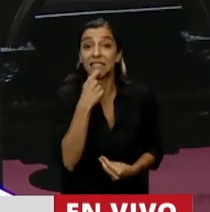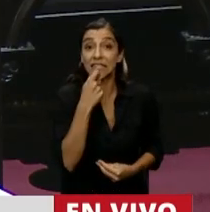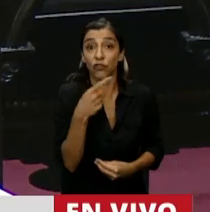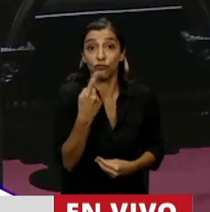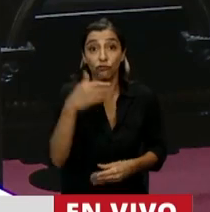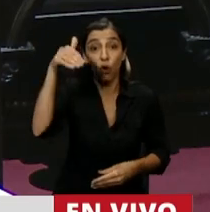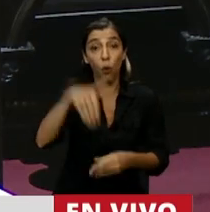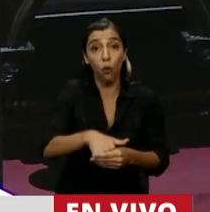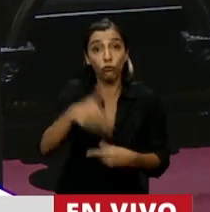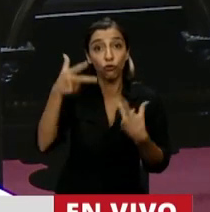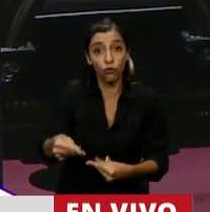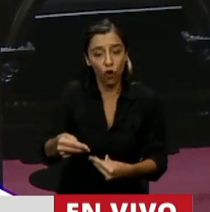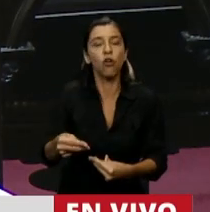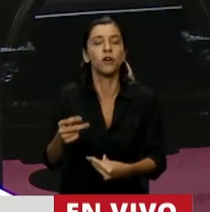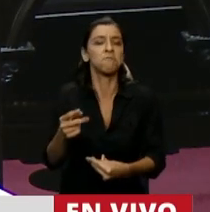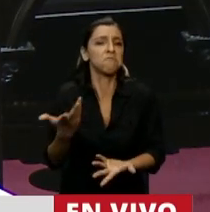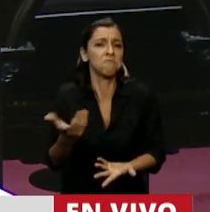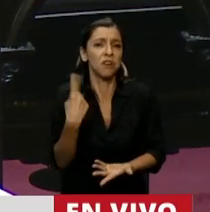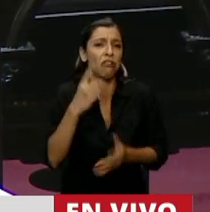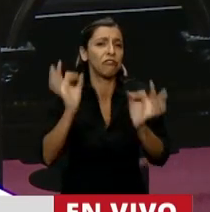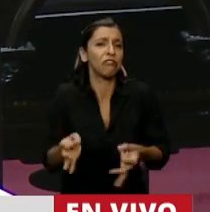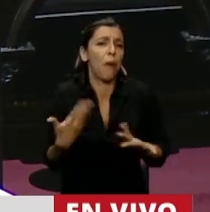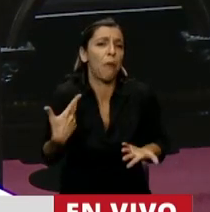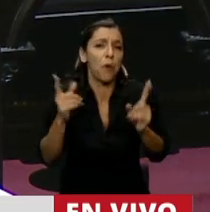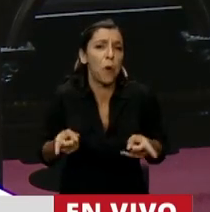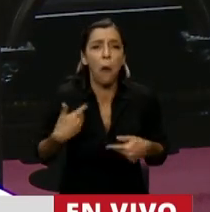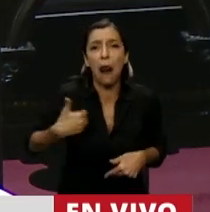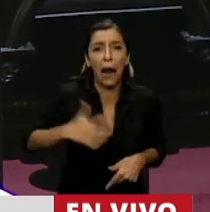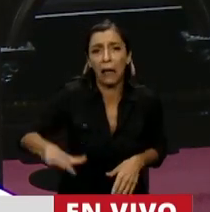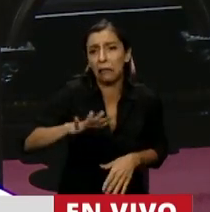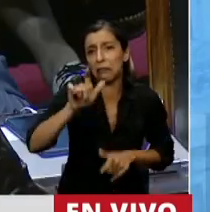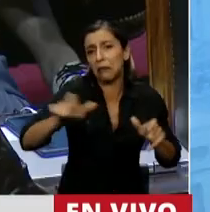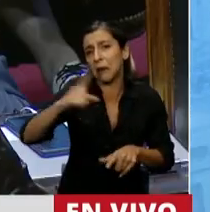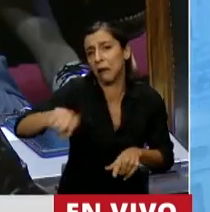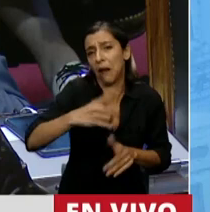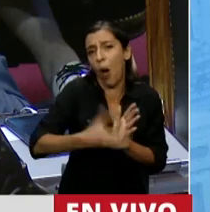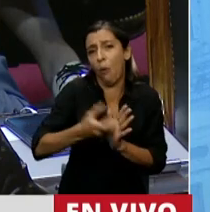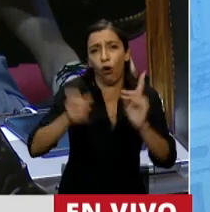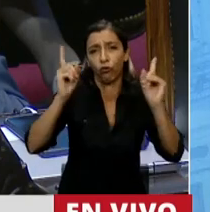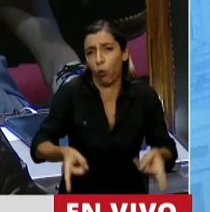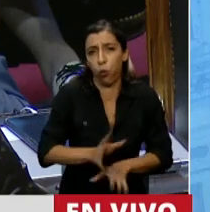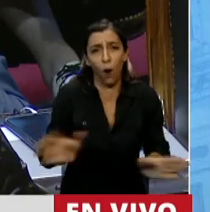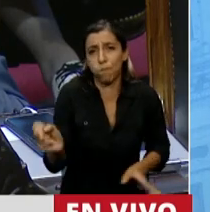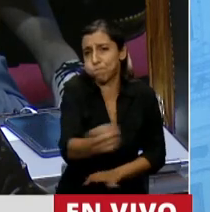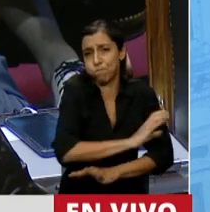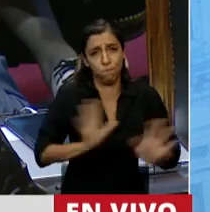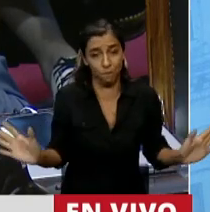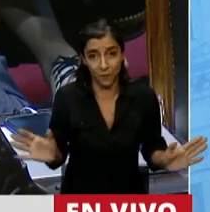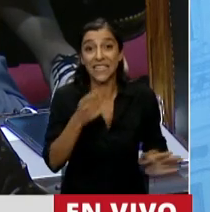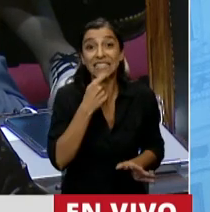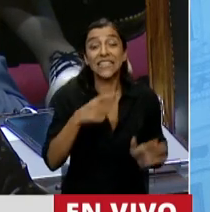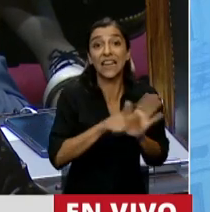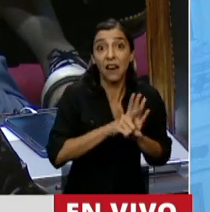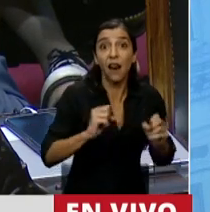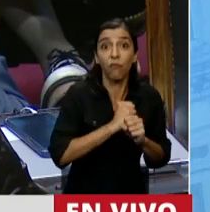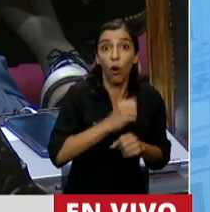en contra de esta ley no vamos a evitar que haya abortos en la Argentina, pero por el contrario, si votamos a favor de esta ley vamos a estar